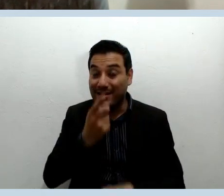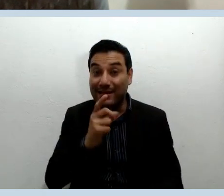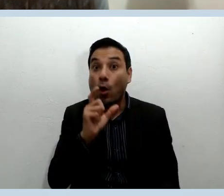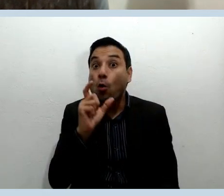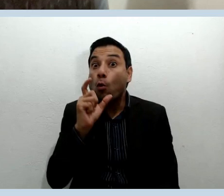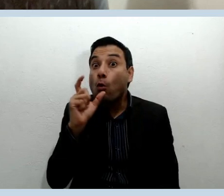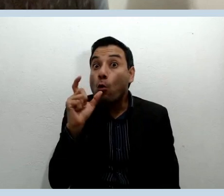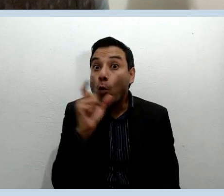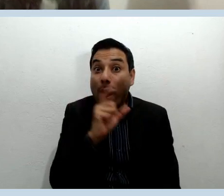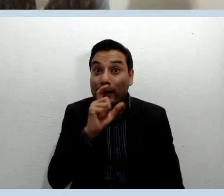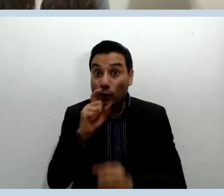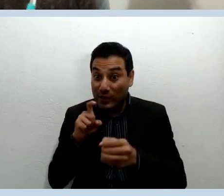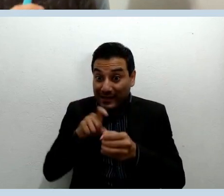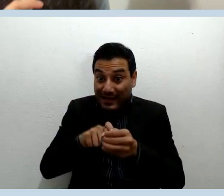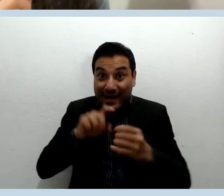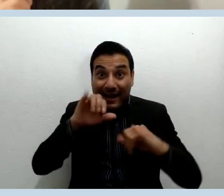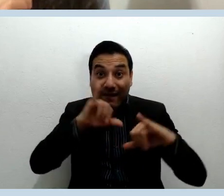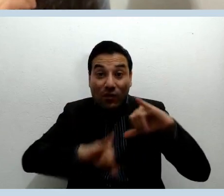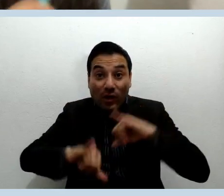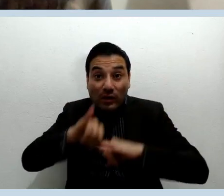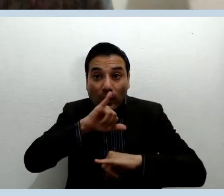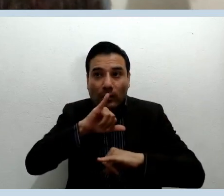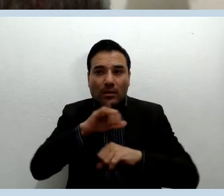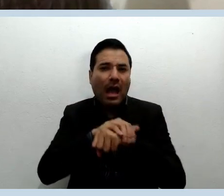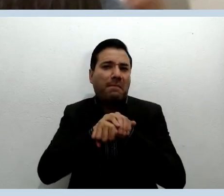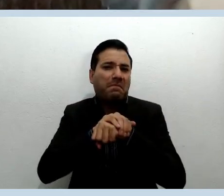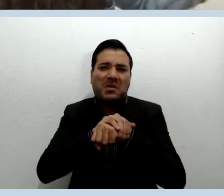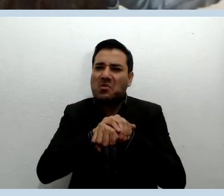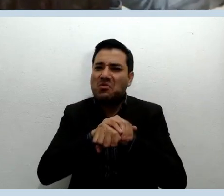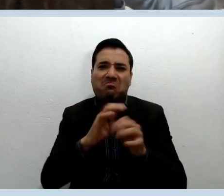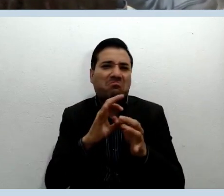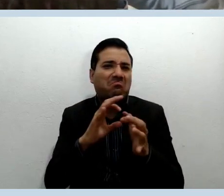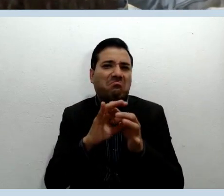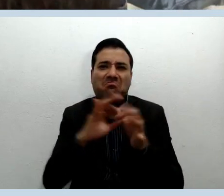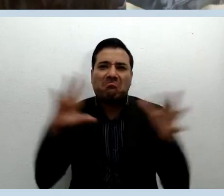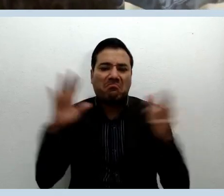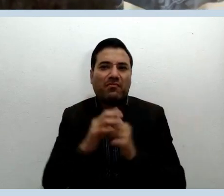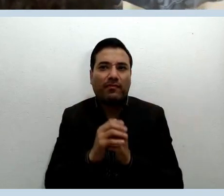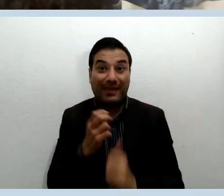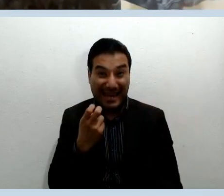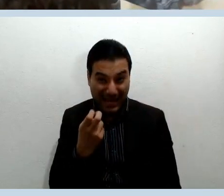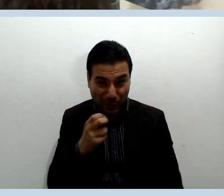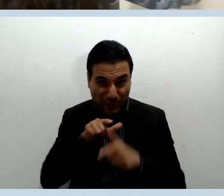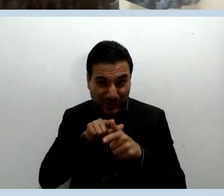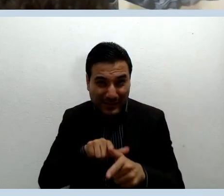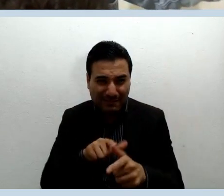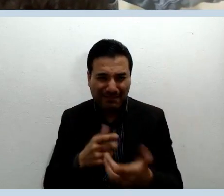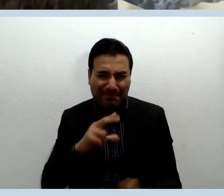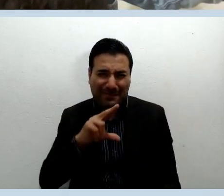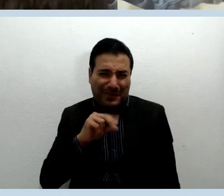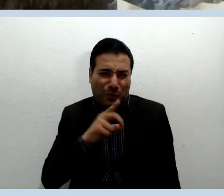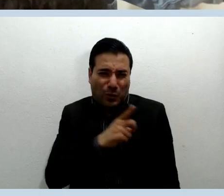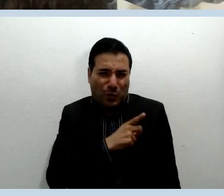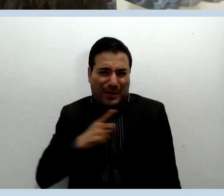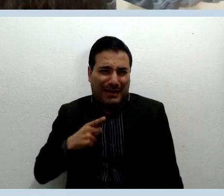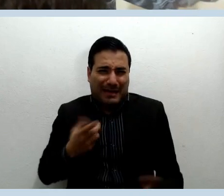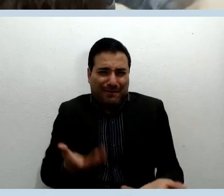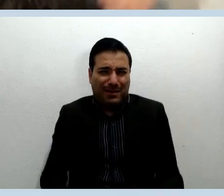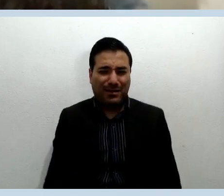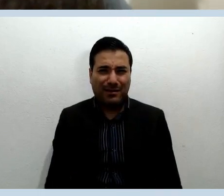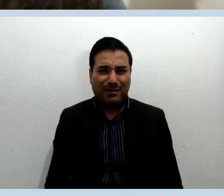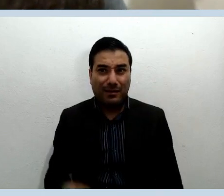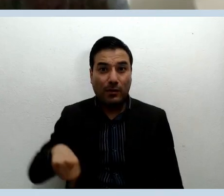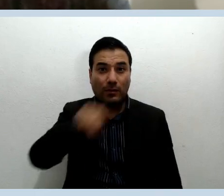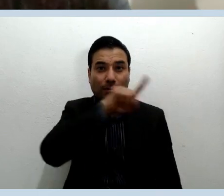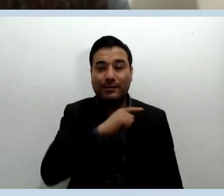eh Y eso No tendríamos Por qué seguirlo no no nos tendríamos por qué seguir riendo con tristeza de eso a mí me